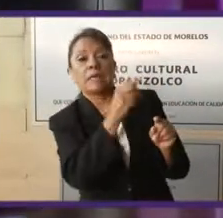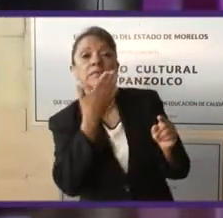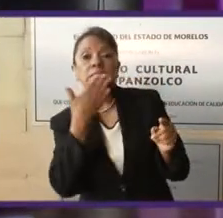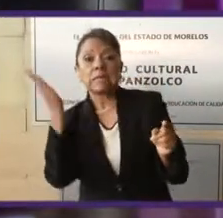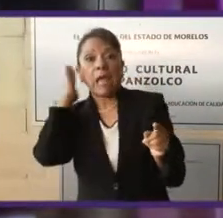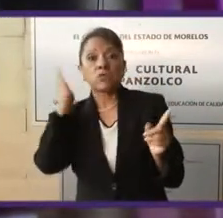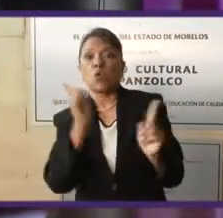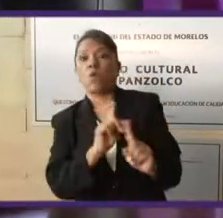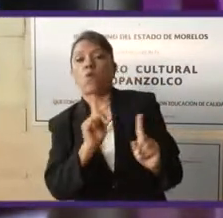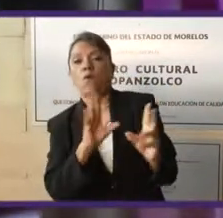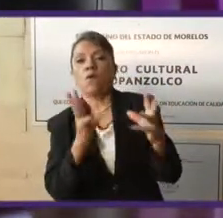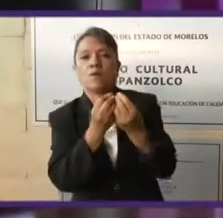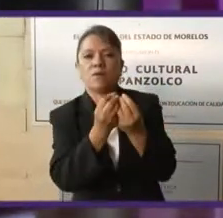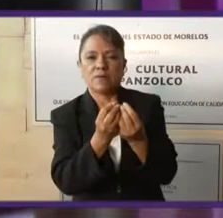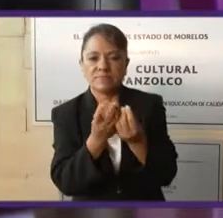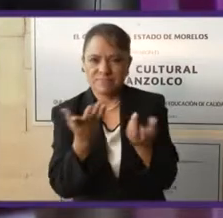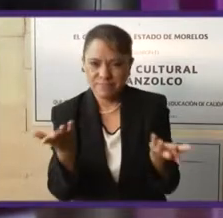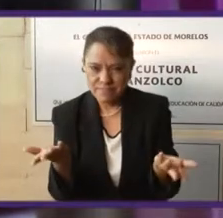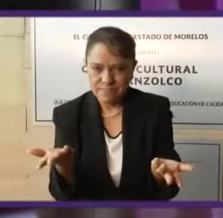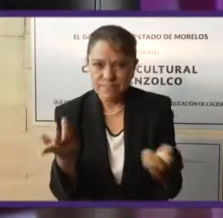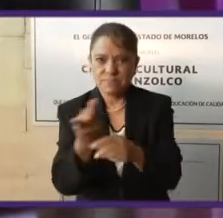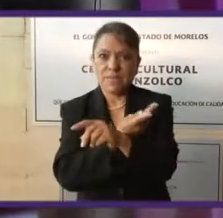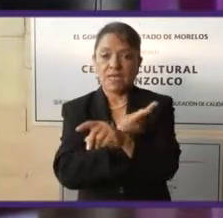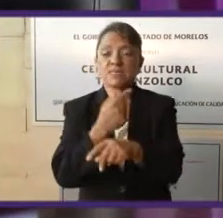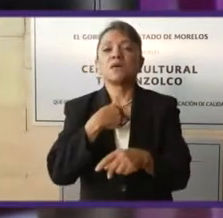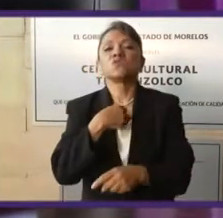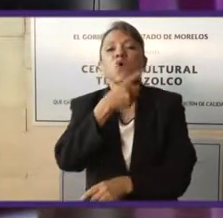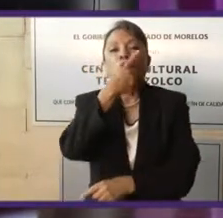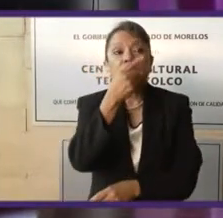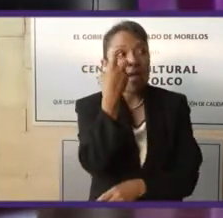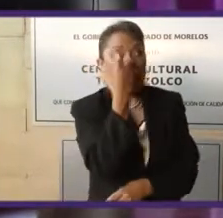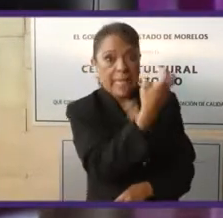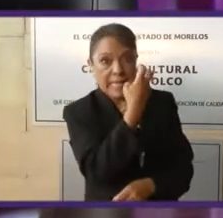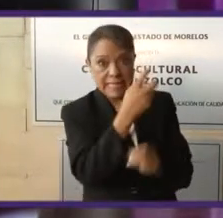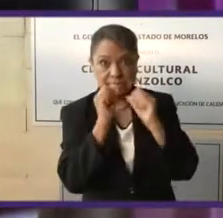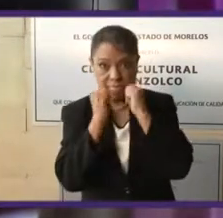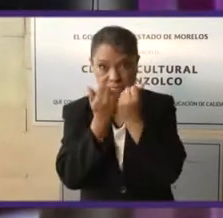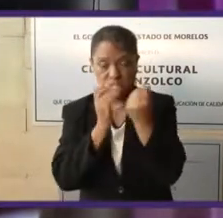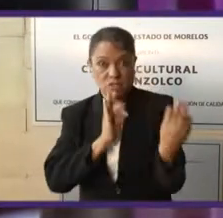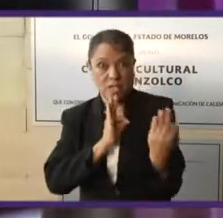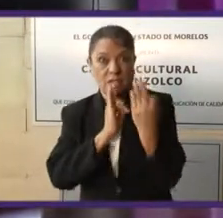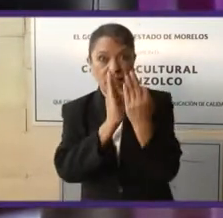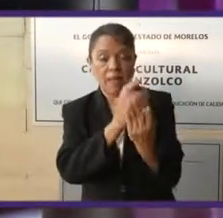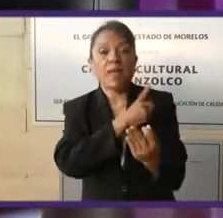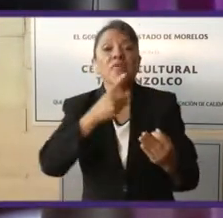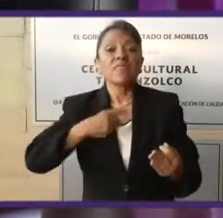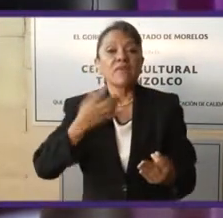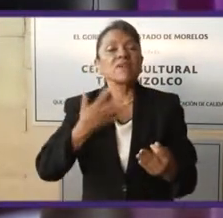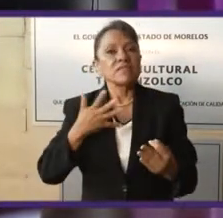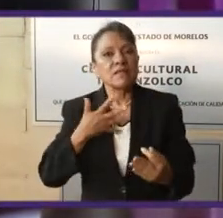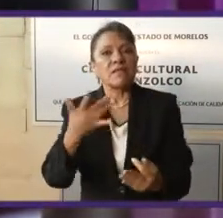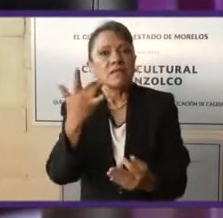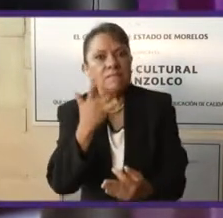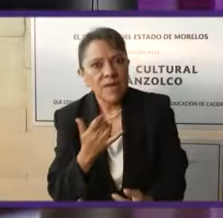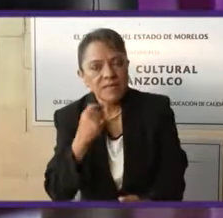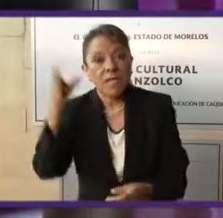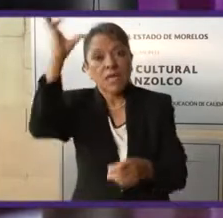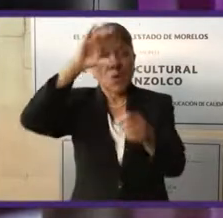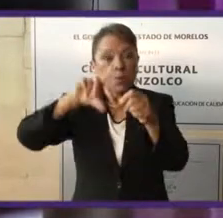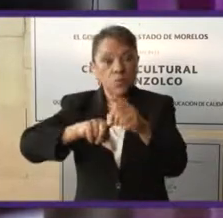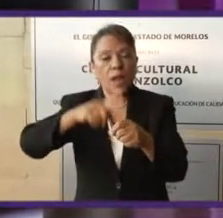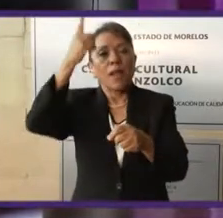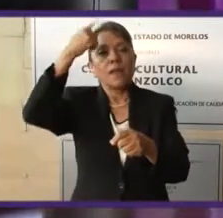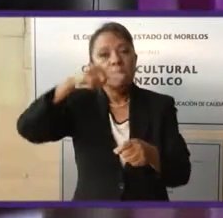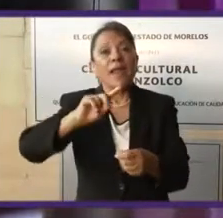pasa? Yo digo que el Frente Amplio debe de tener una batalla cultural para volver a recuperar el derecho a